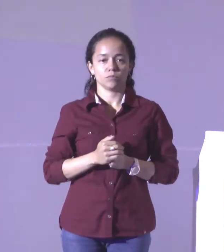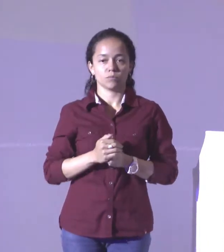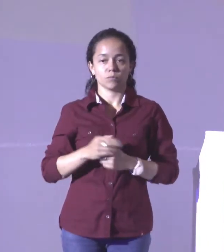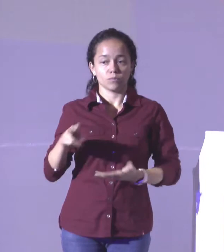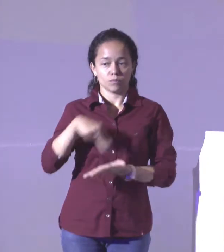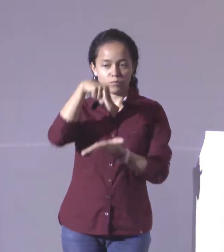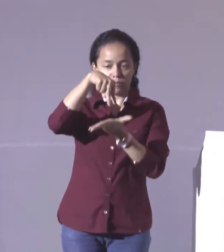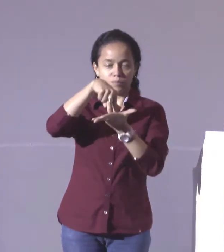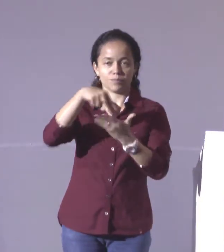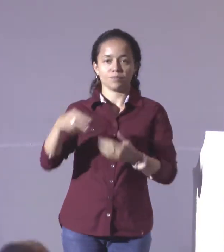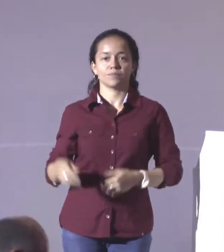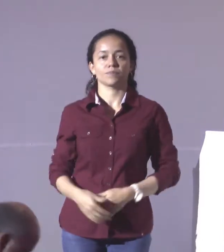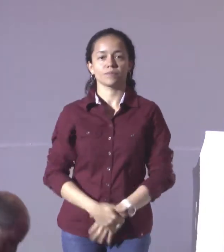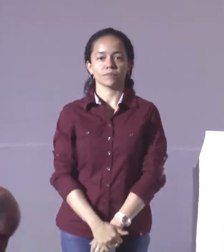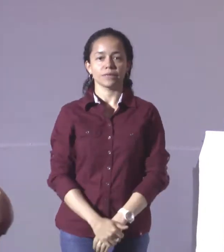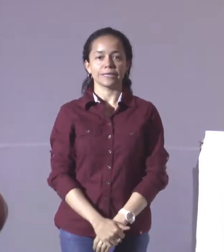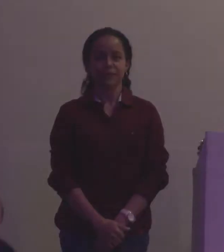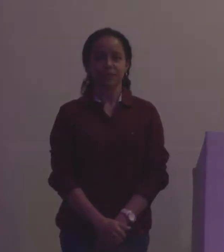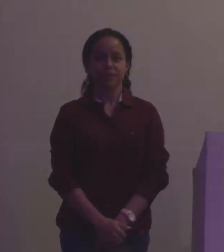nos ponemos de pie.